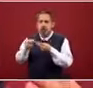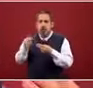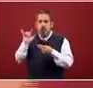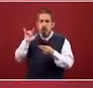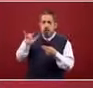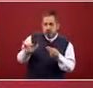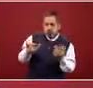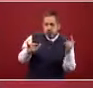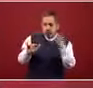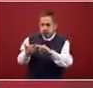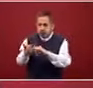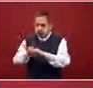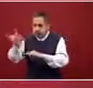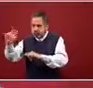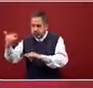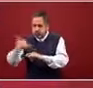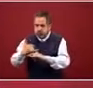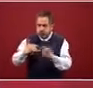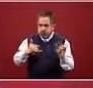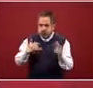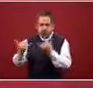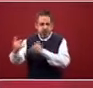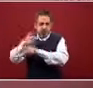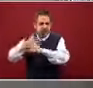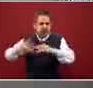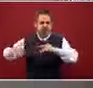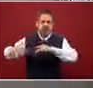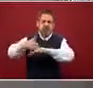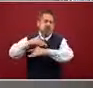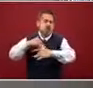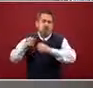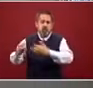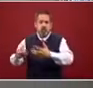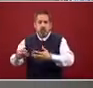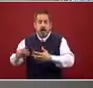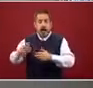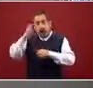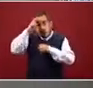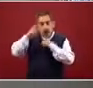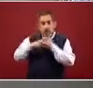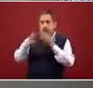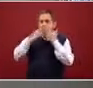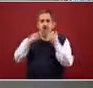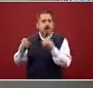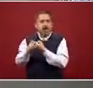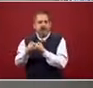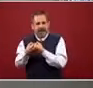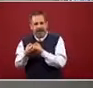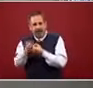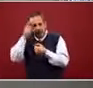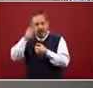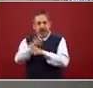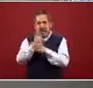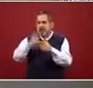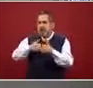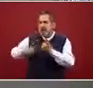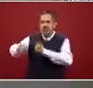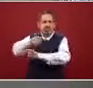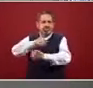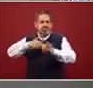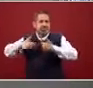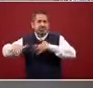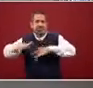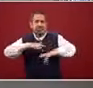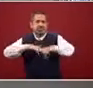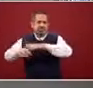importante afluencia y movilidad de personas. En Europa no hay fronteras físicas, por lo menos en lo que está definido como la Unión